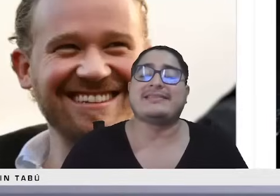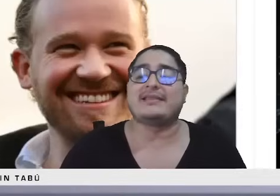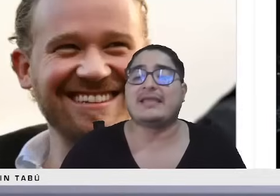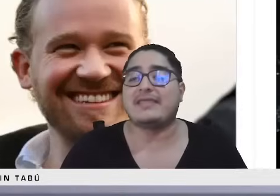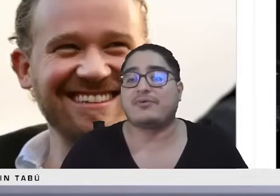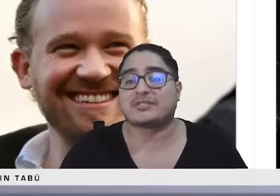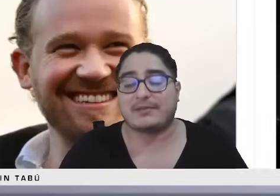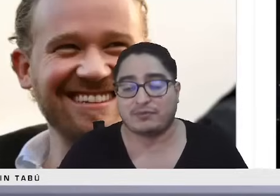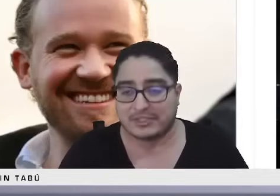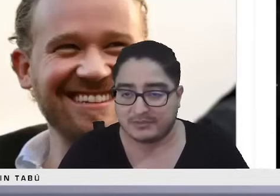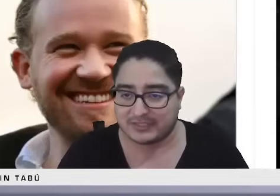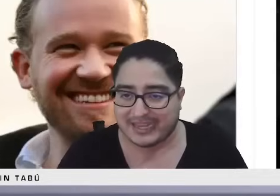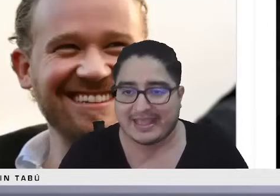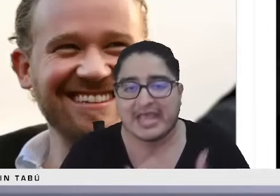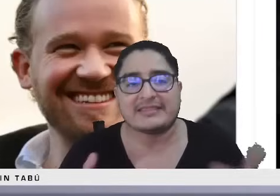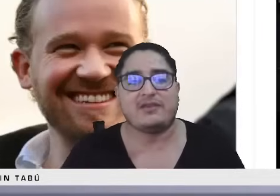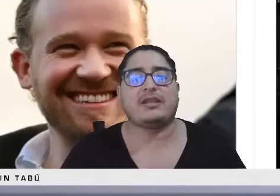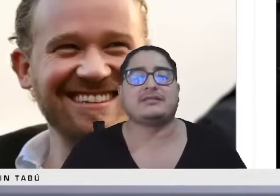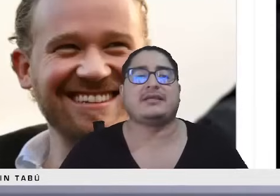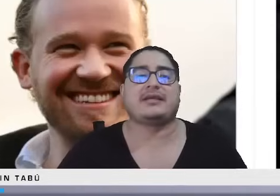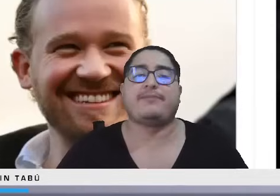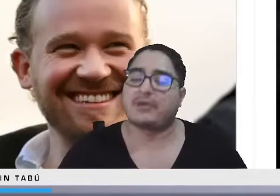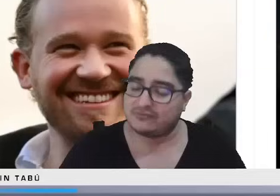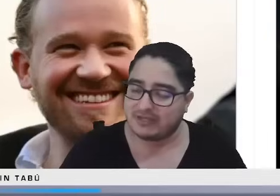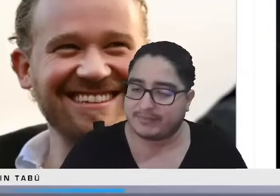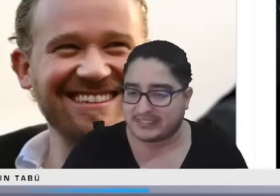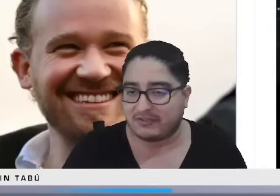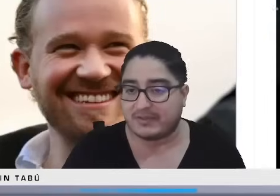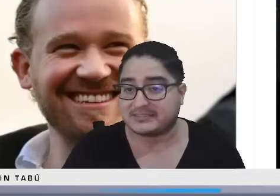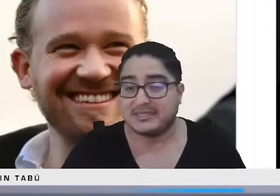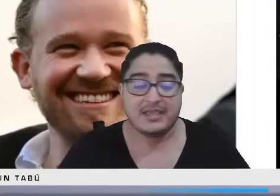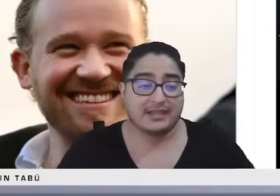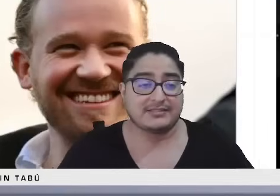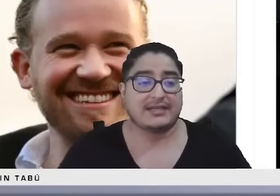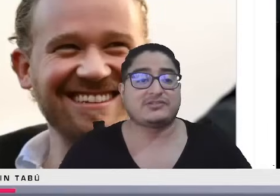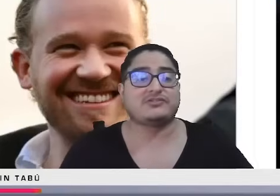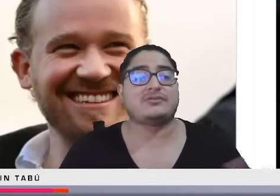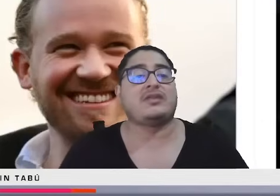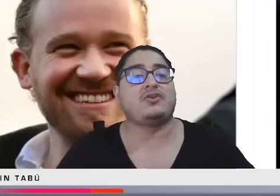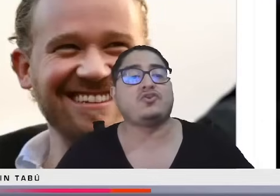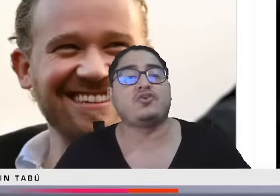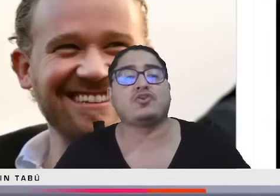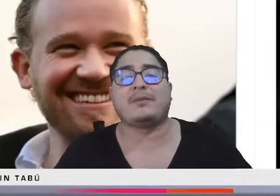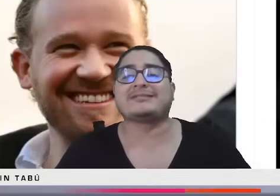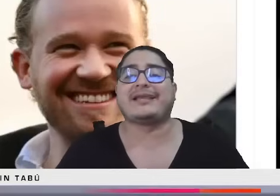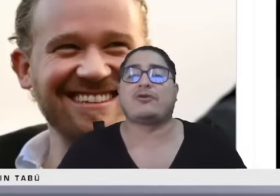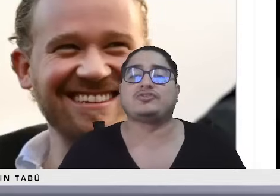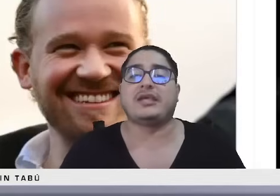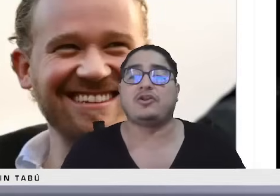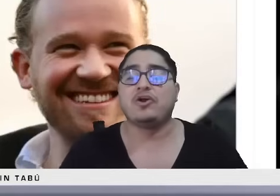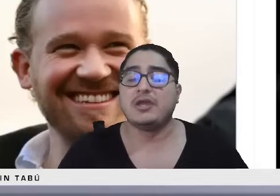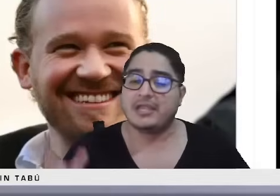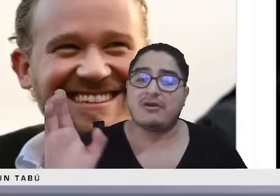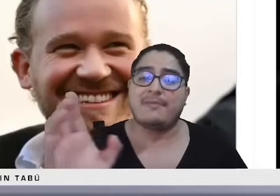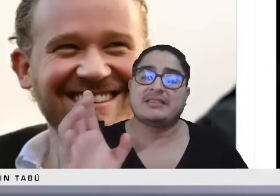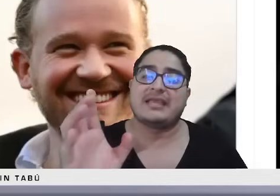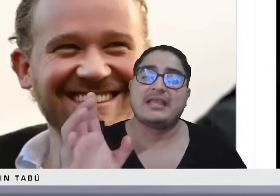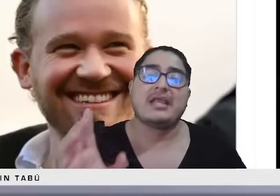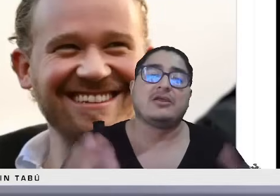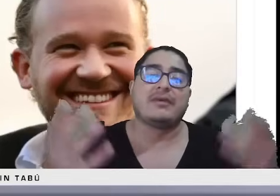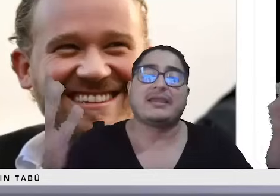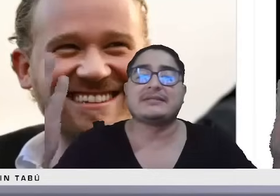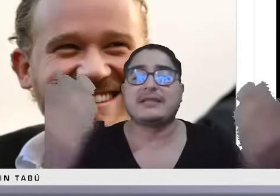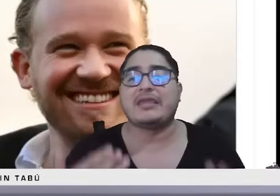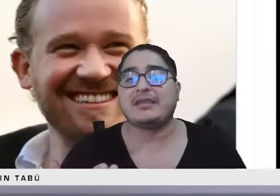no lo quería atender nadie, porque sabemos que el mismo Tajada nadie lo quiere cerca, porque es un apestado más. En este caso, Azucena no le tocó de otra más que reconocerlo, y